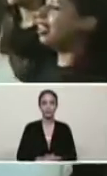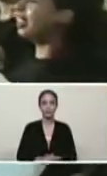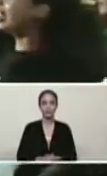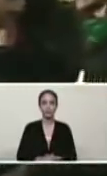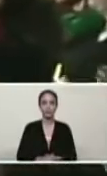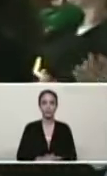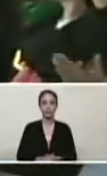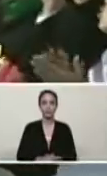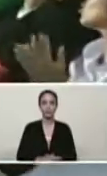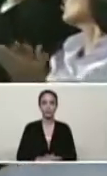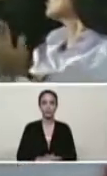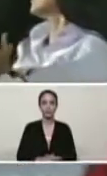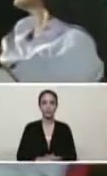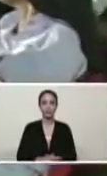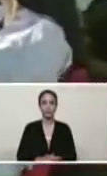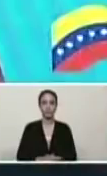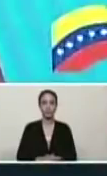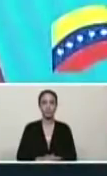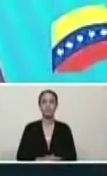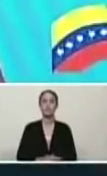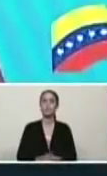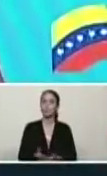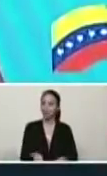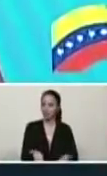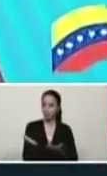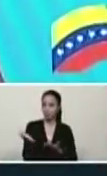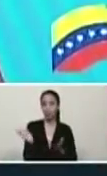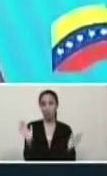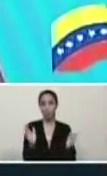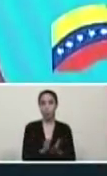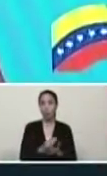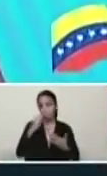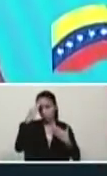Yo quisiera que Iacobos Tofari,